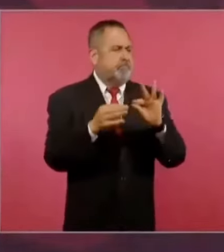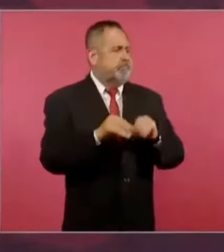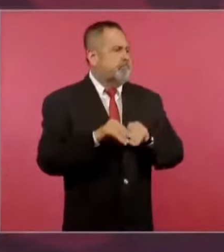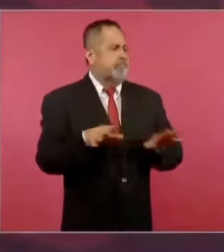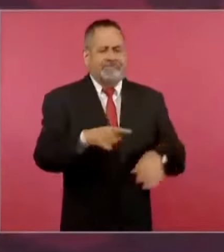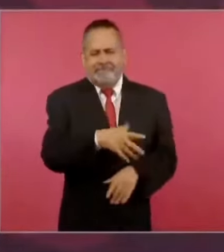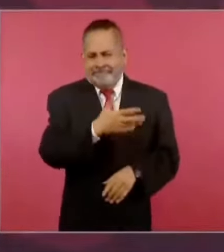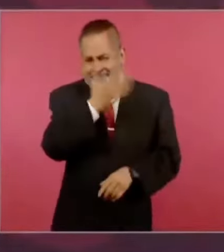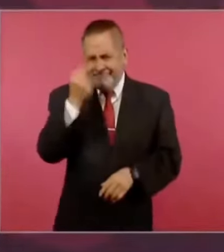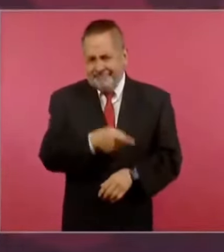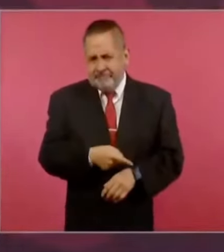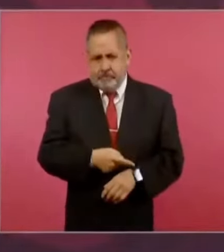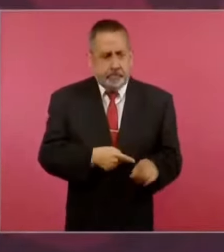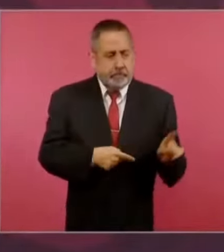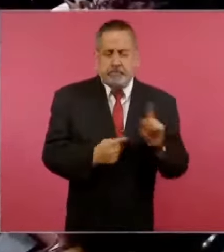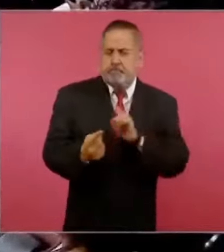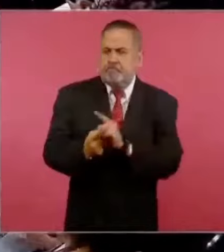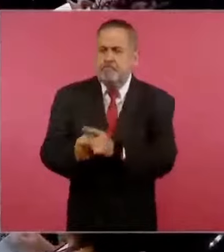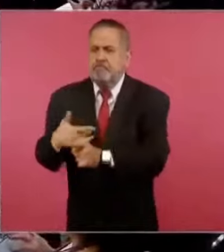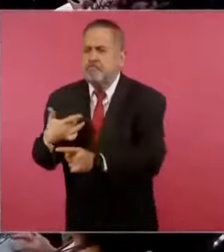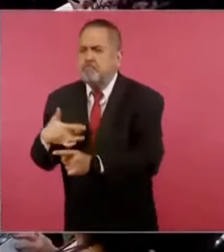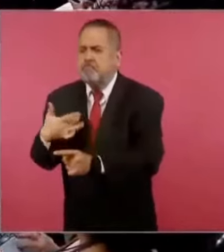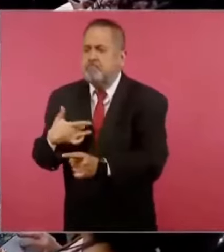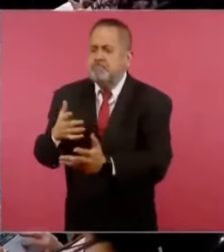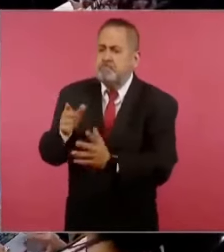no recogen los sentimientos de la gente.